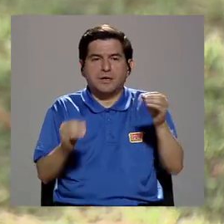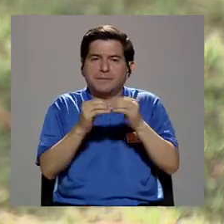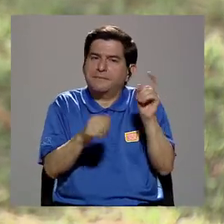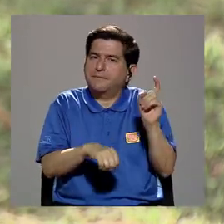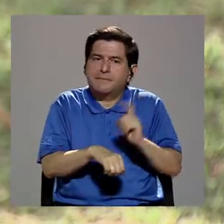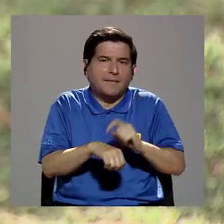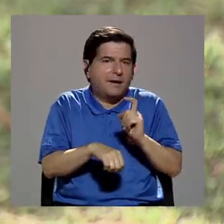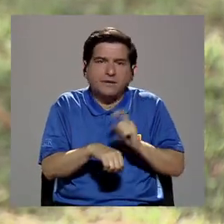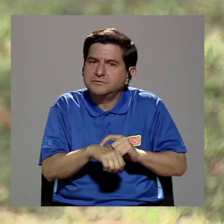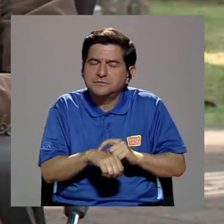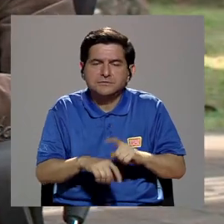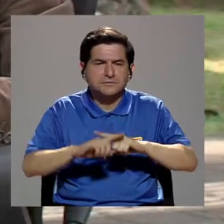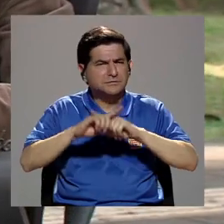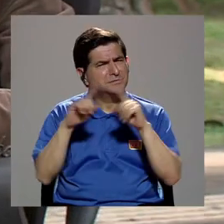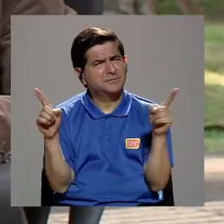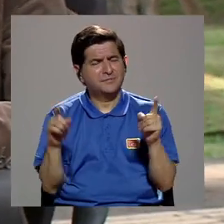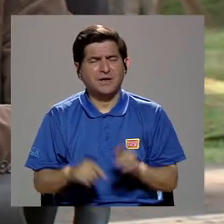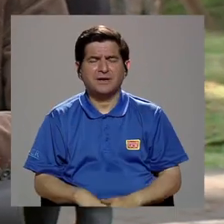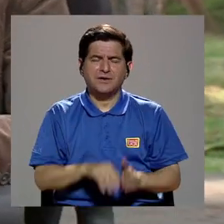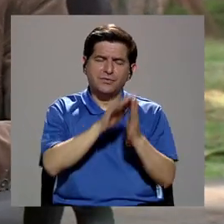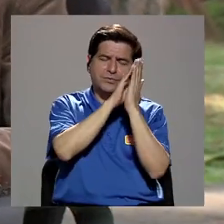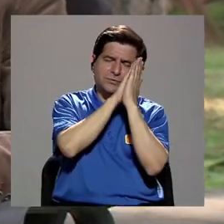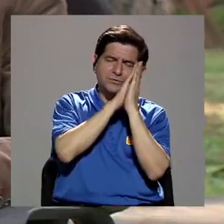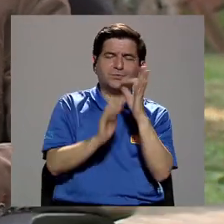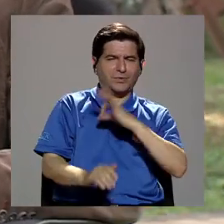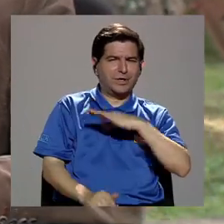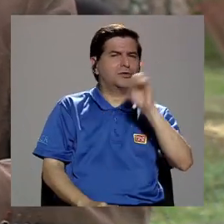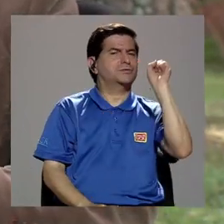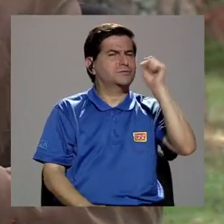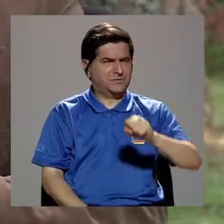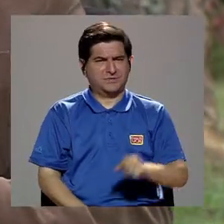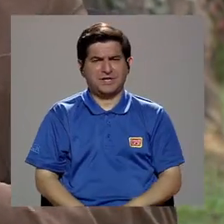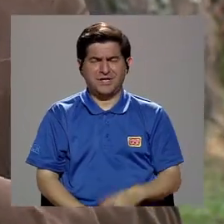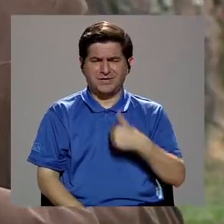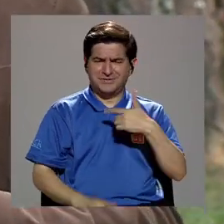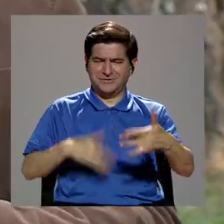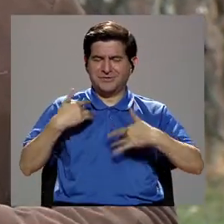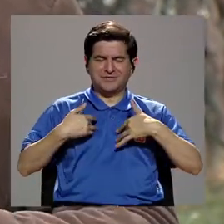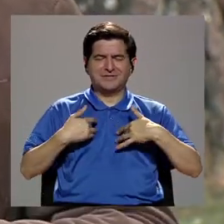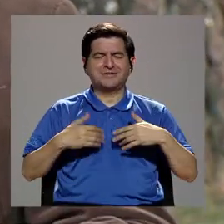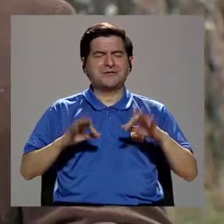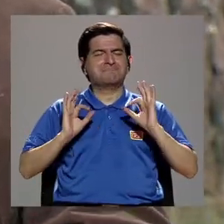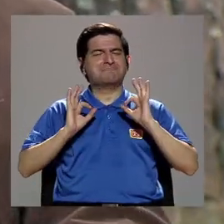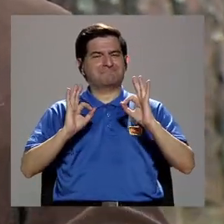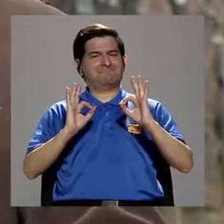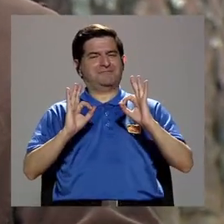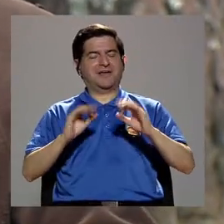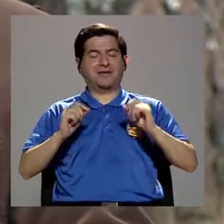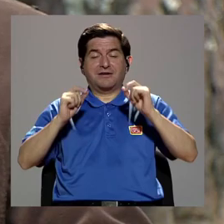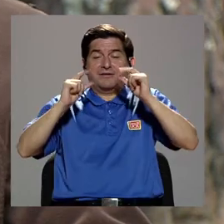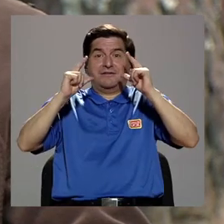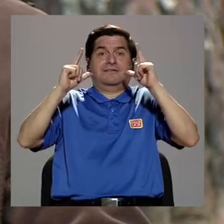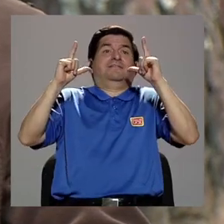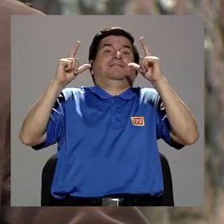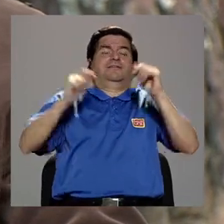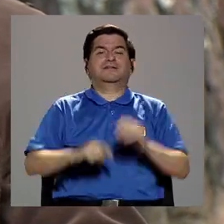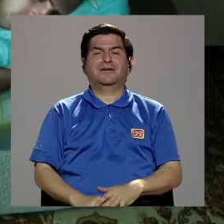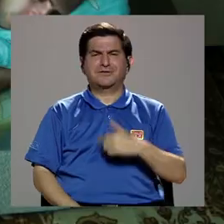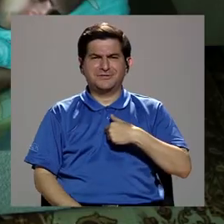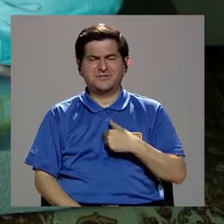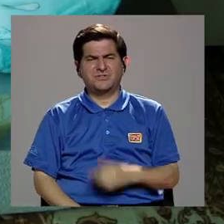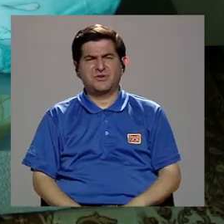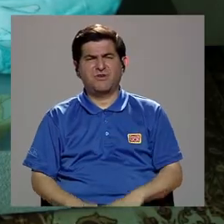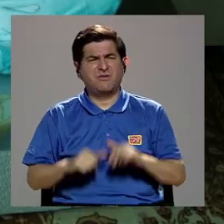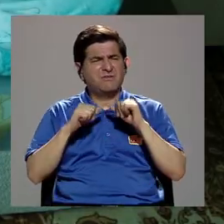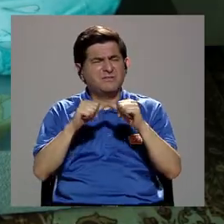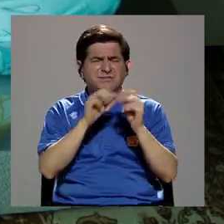necesita más tiempo, ¿verdad? Pero estamos hablando de sueño reparador. ¿Qué tanto me siento yo descansado a la hora de despertar? ¿Qué tantas